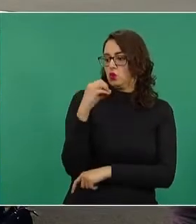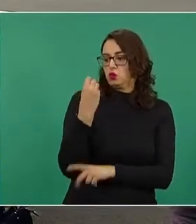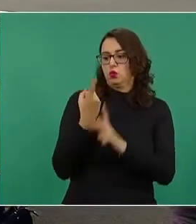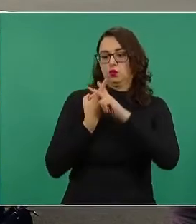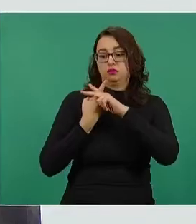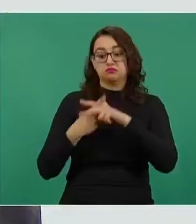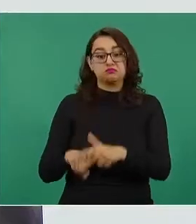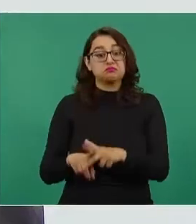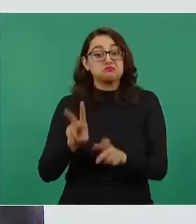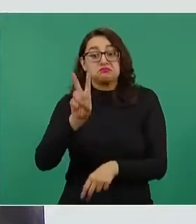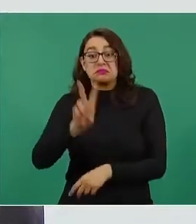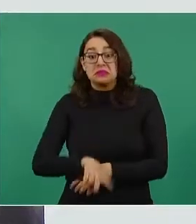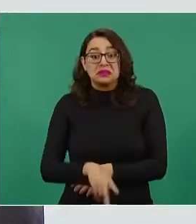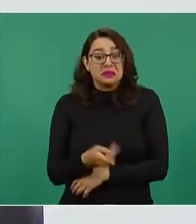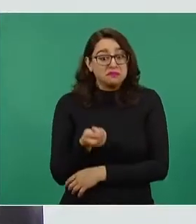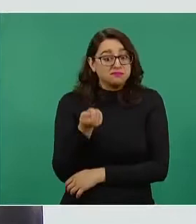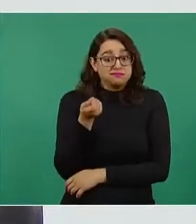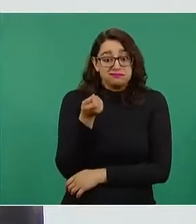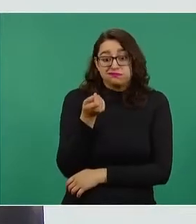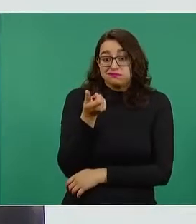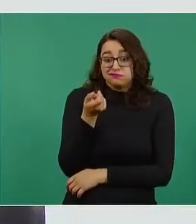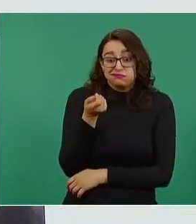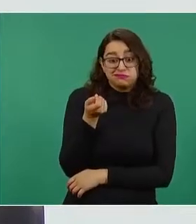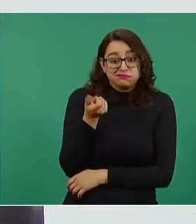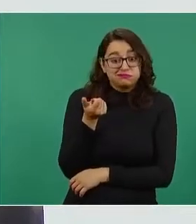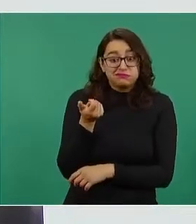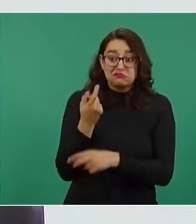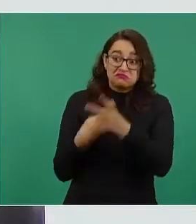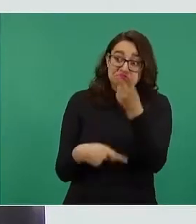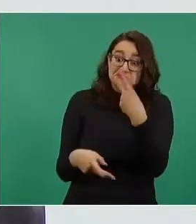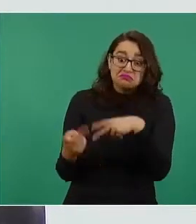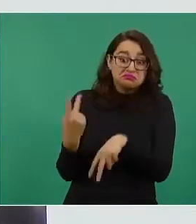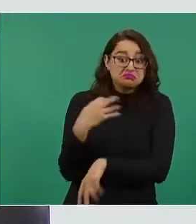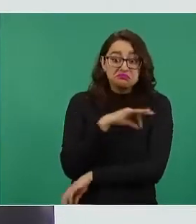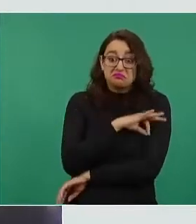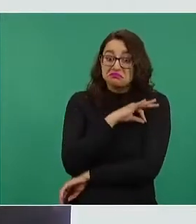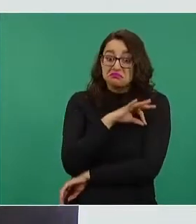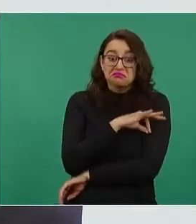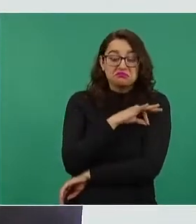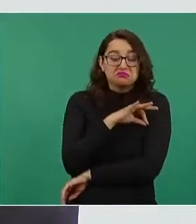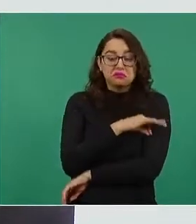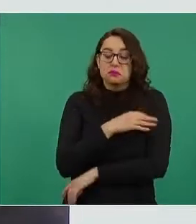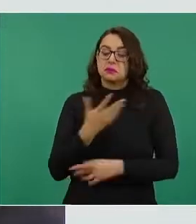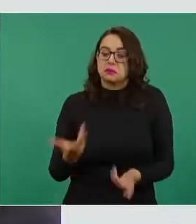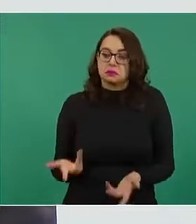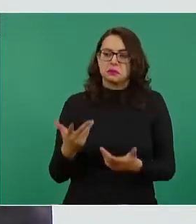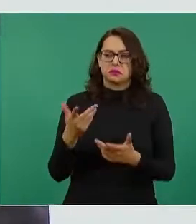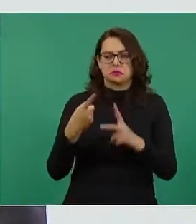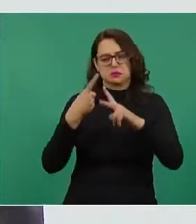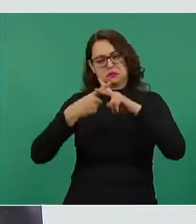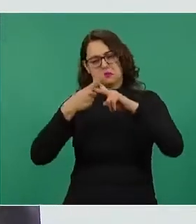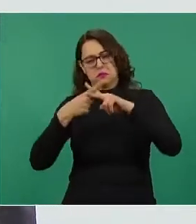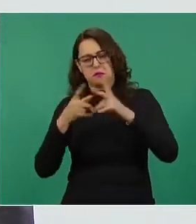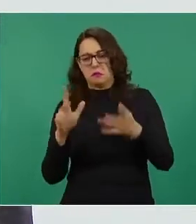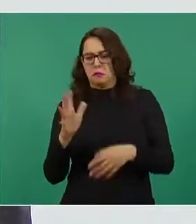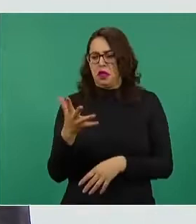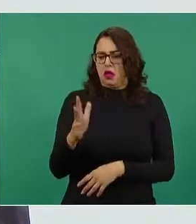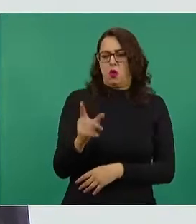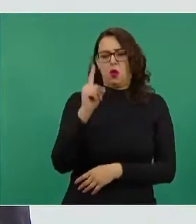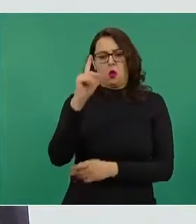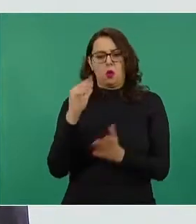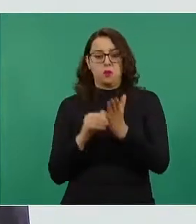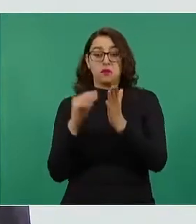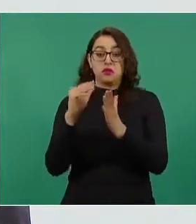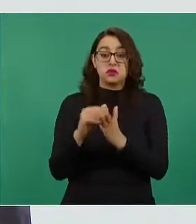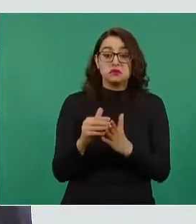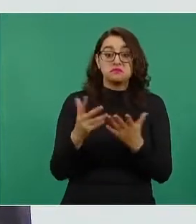recibido muy pocas personas, la estimación es arriba de 1 millón de estas personas y hasta el momento